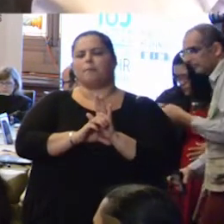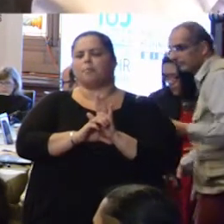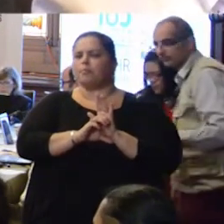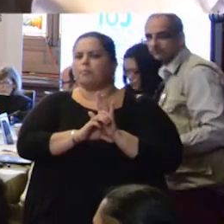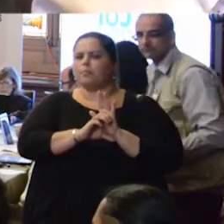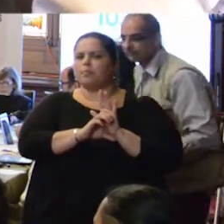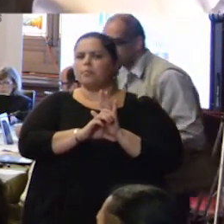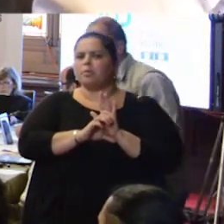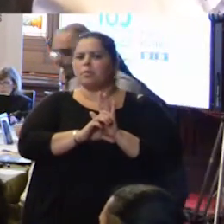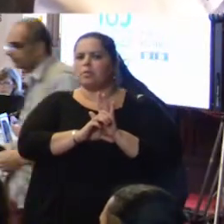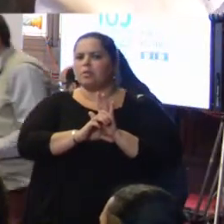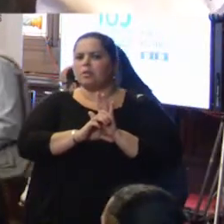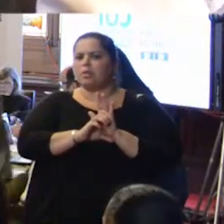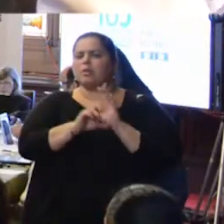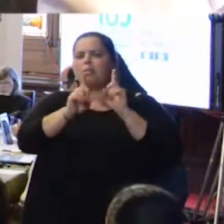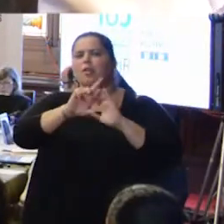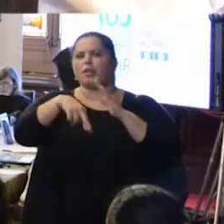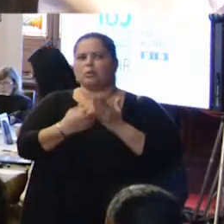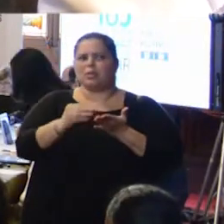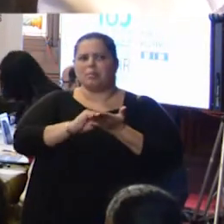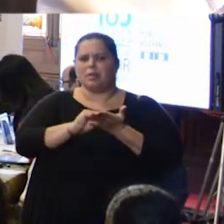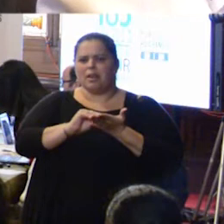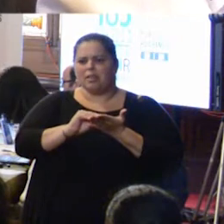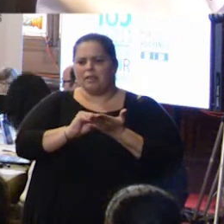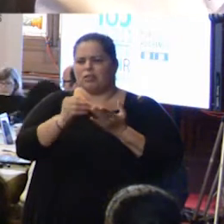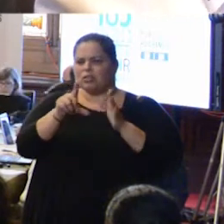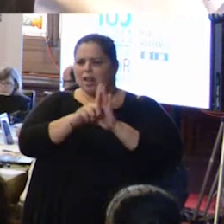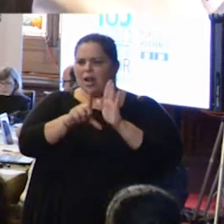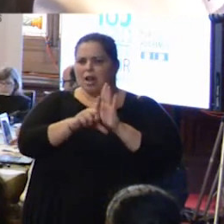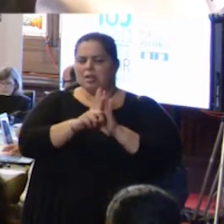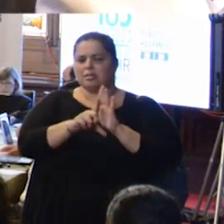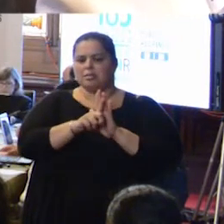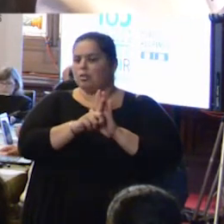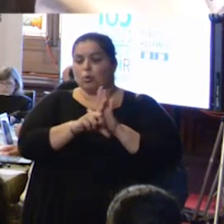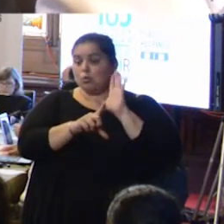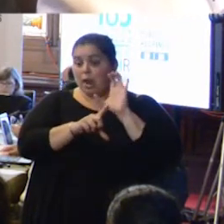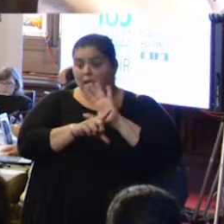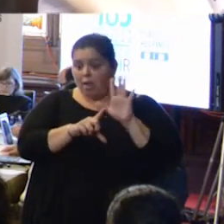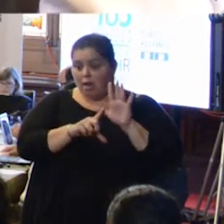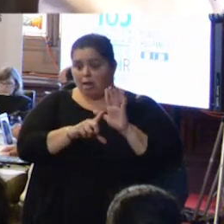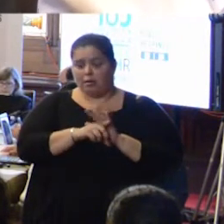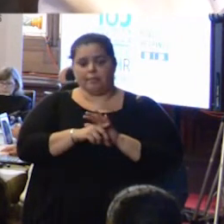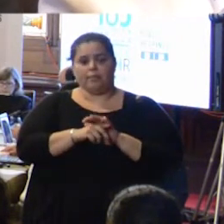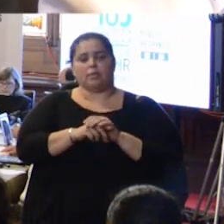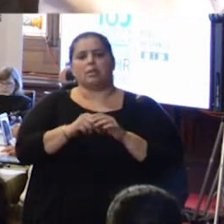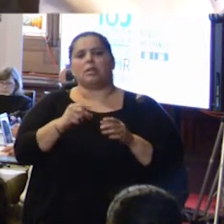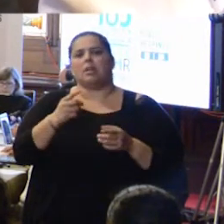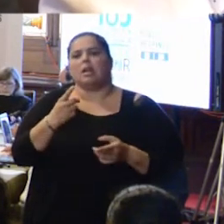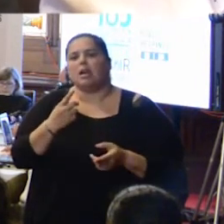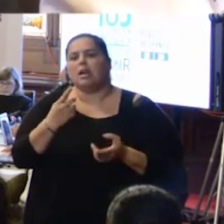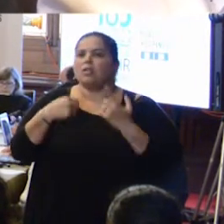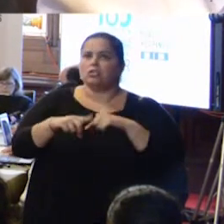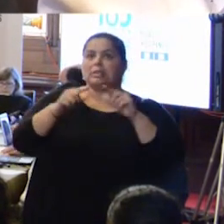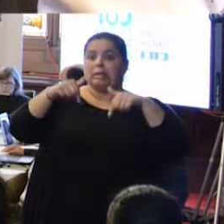y los recursos contenciosos administrativos de legalidad, que el día de hoy precisamente se entregan al